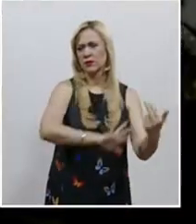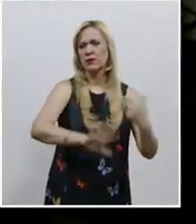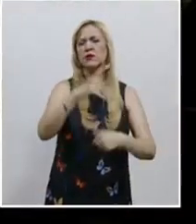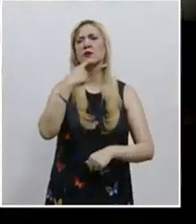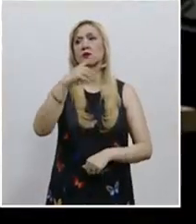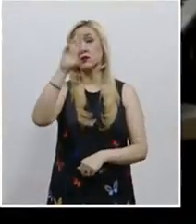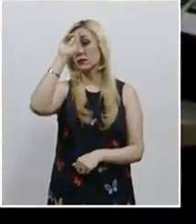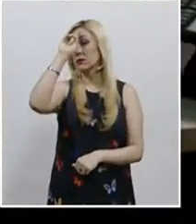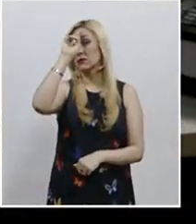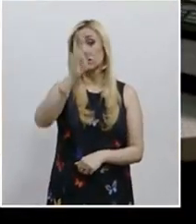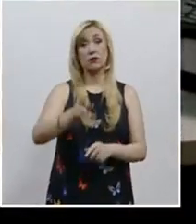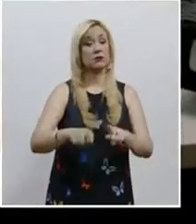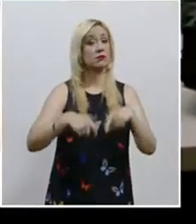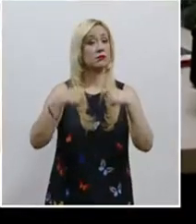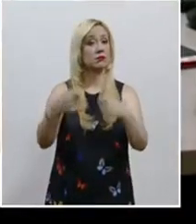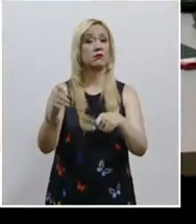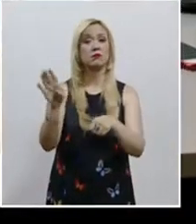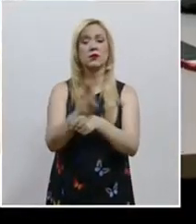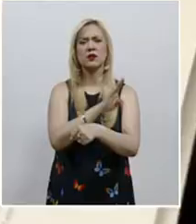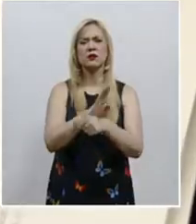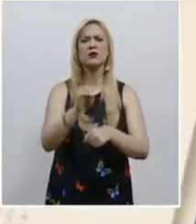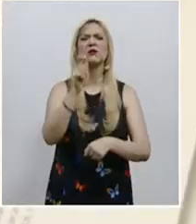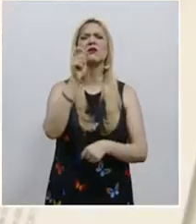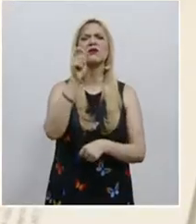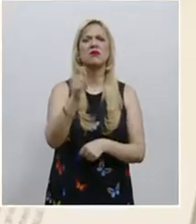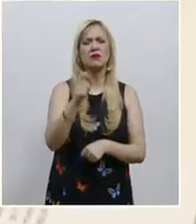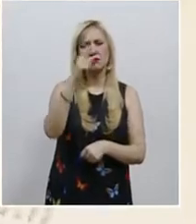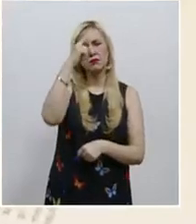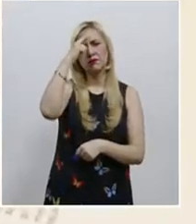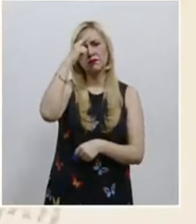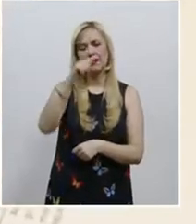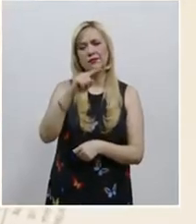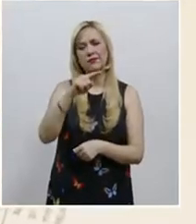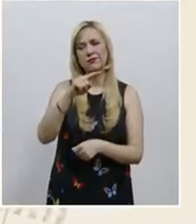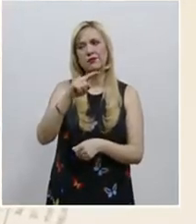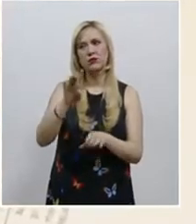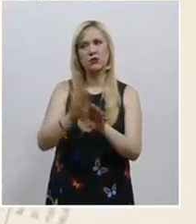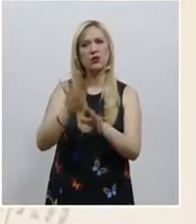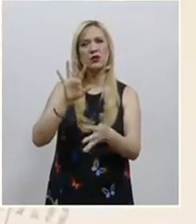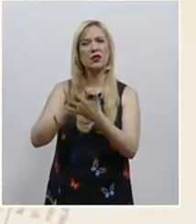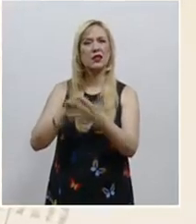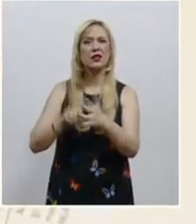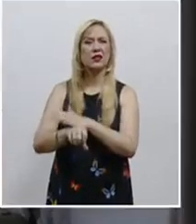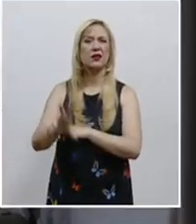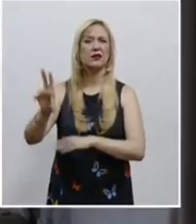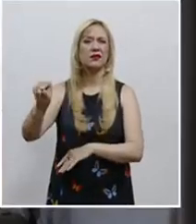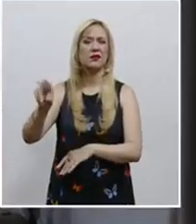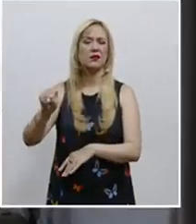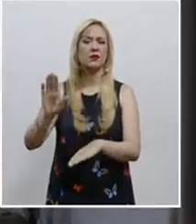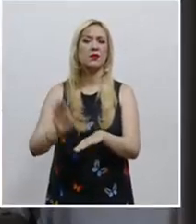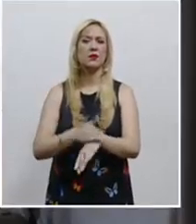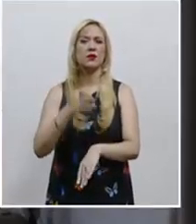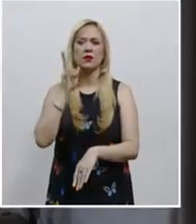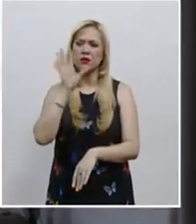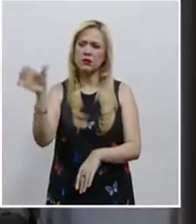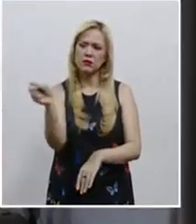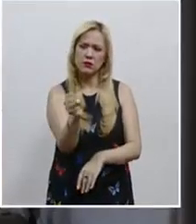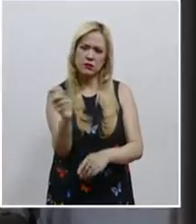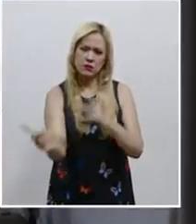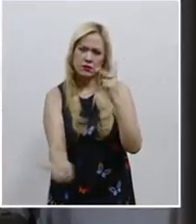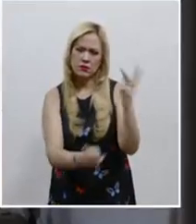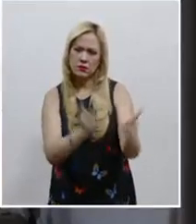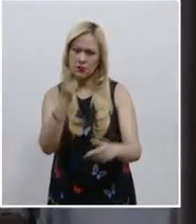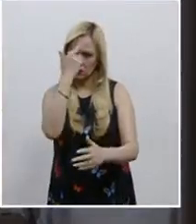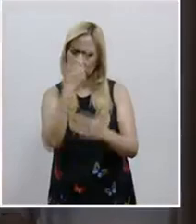que la prohibición de otorgar los beneficios sustitutivos y la suspensión de la pena de prisión a las personas procesadas por delitos de violencia de